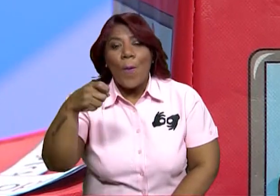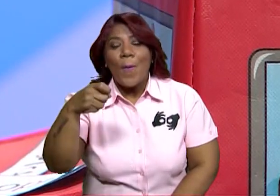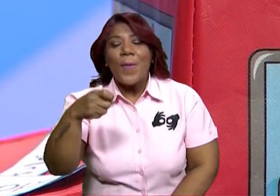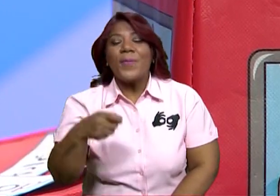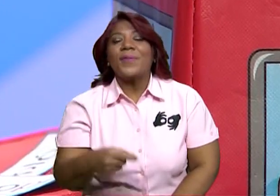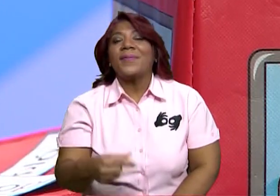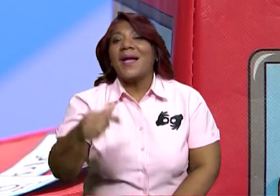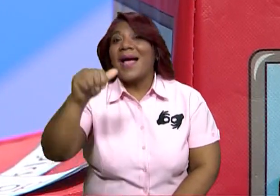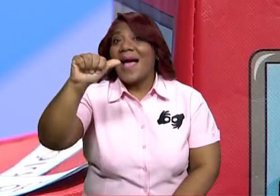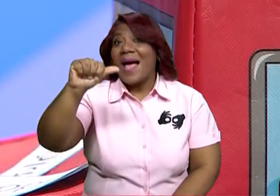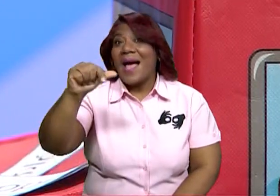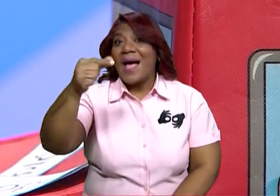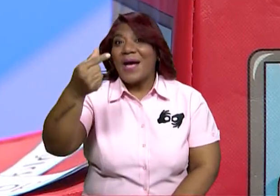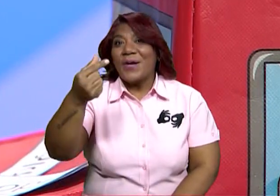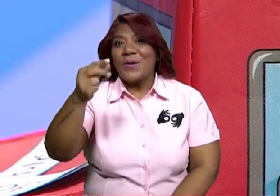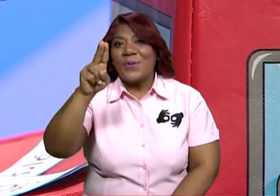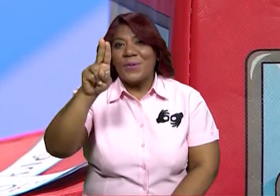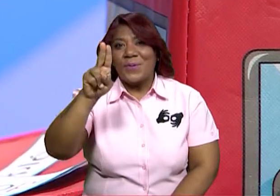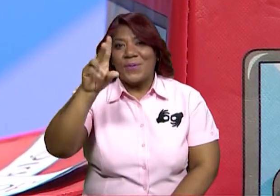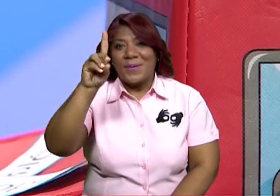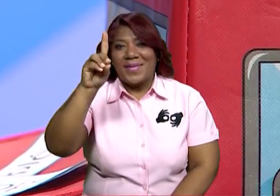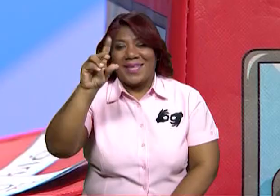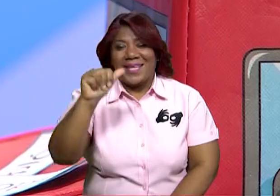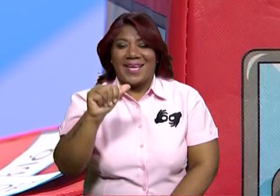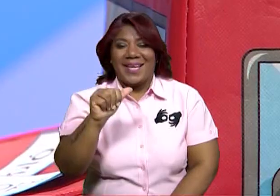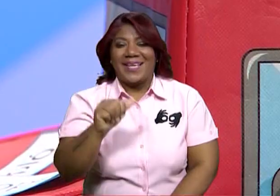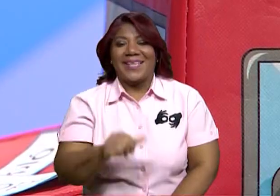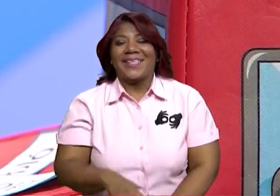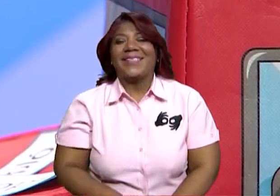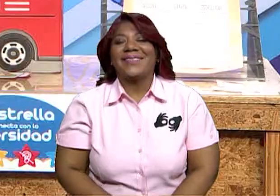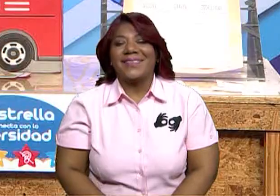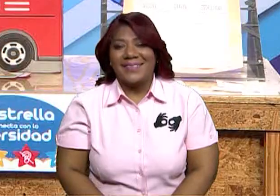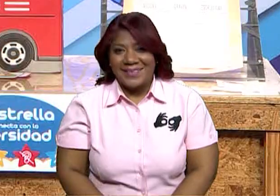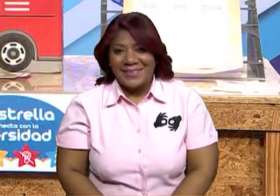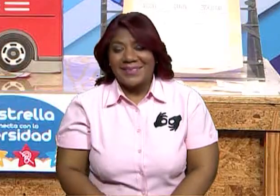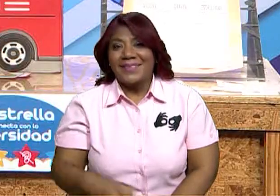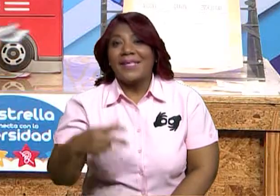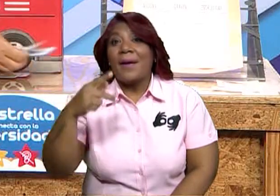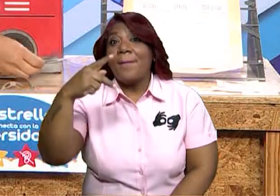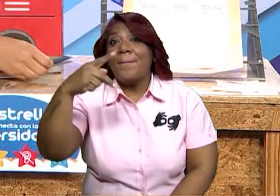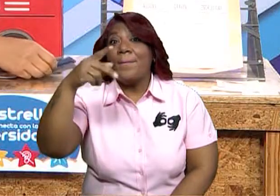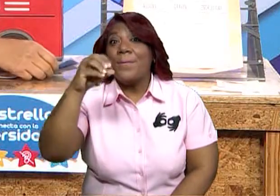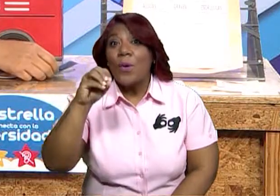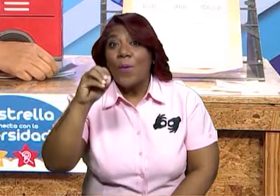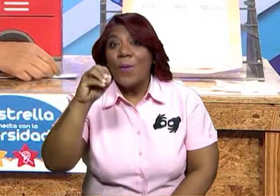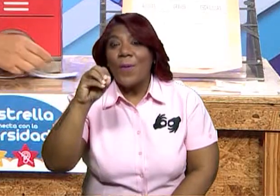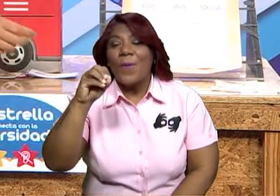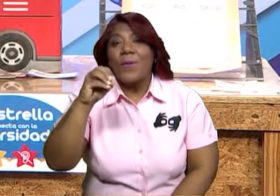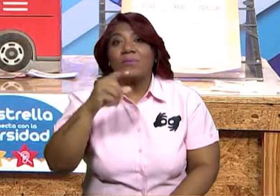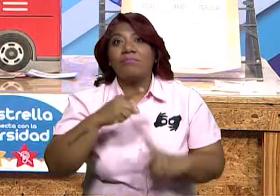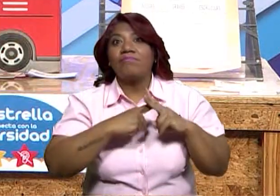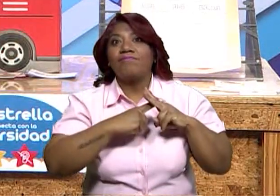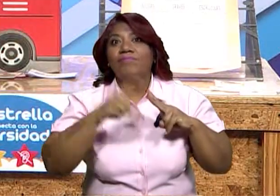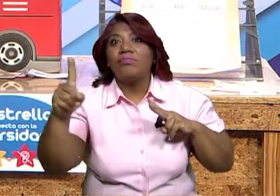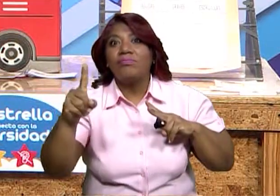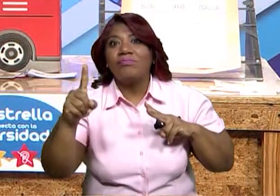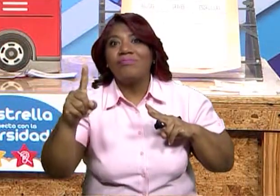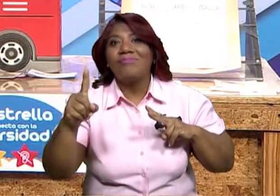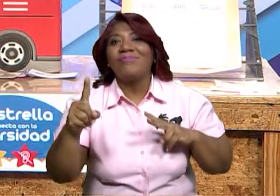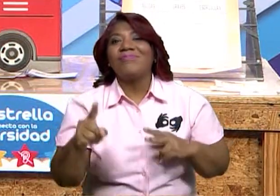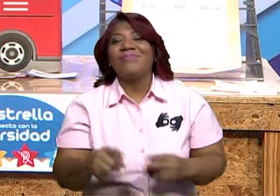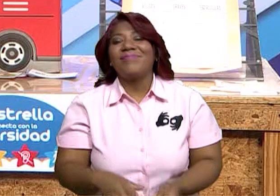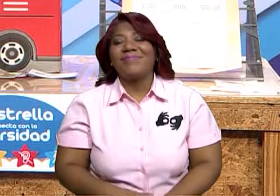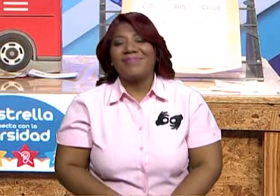es una palabra aguda. Escapó es una palabra aguda. Vamos a ver la